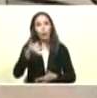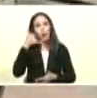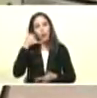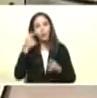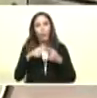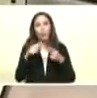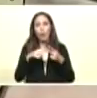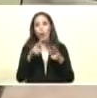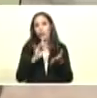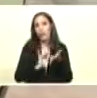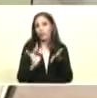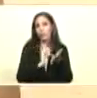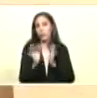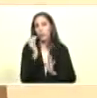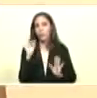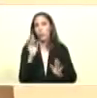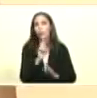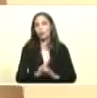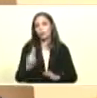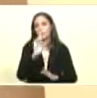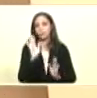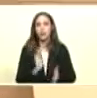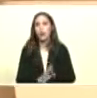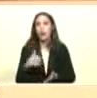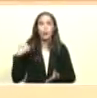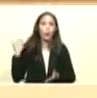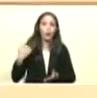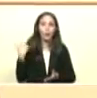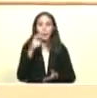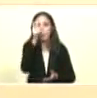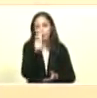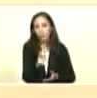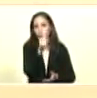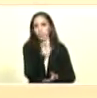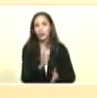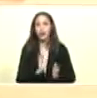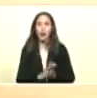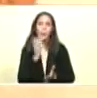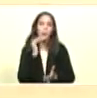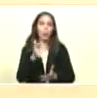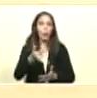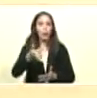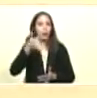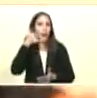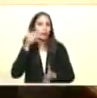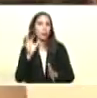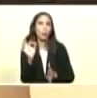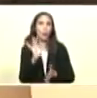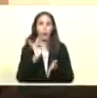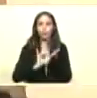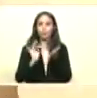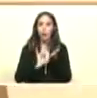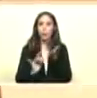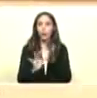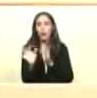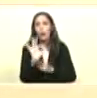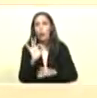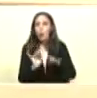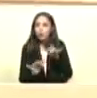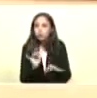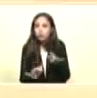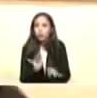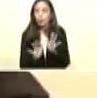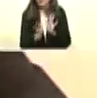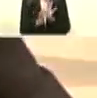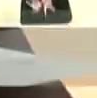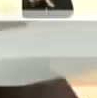cualquier venezolano, cualquier venezolana, joven o no joven, puede desde su tabla, desde su teléfono, desde una computadora, incluso desde